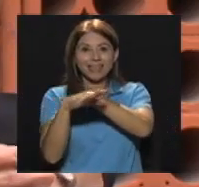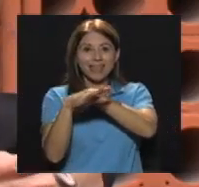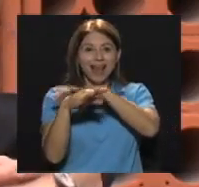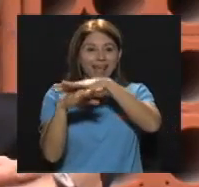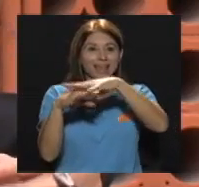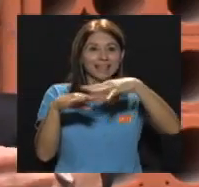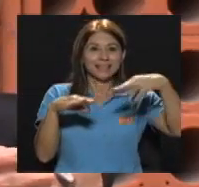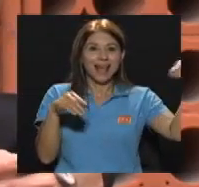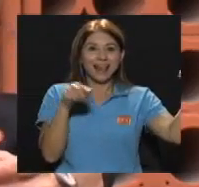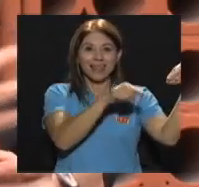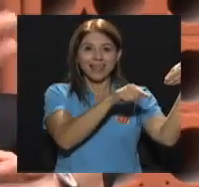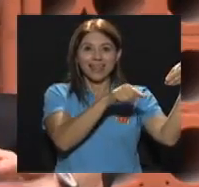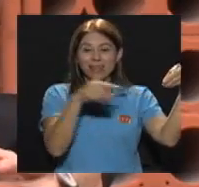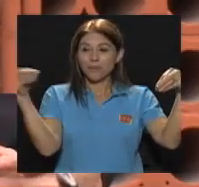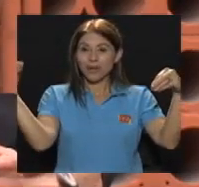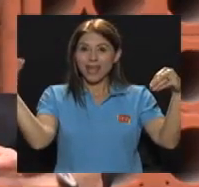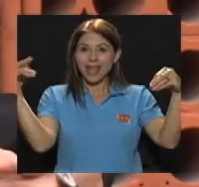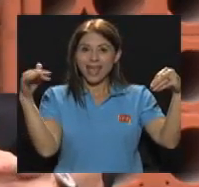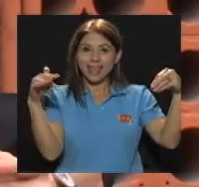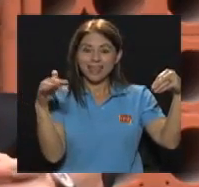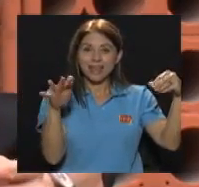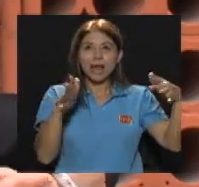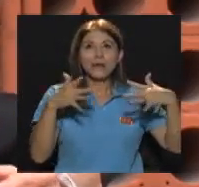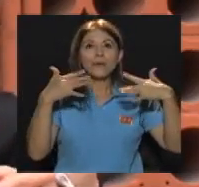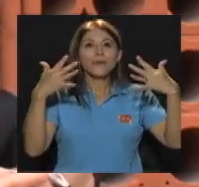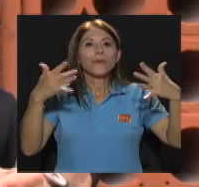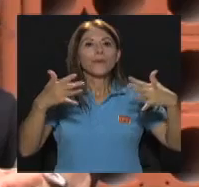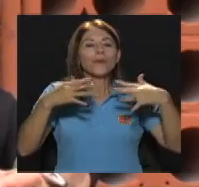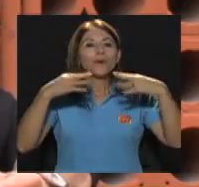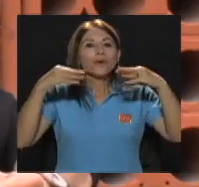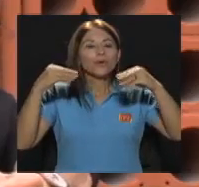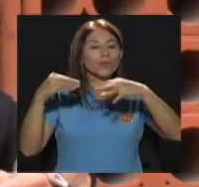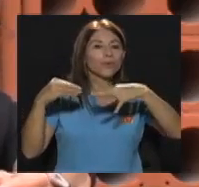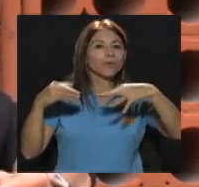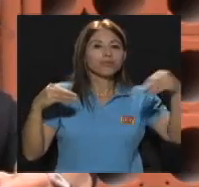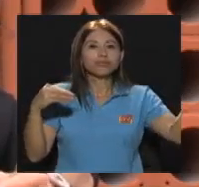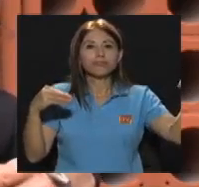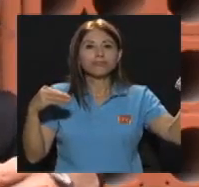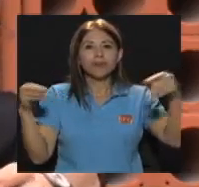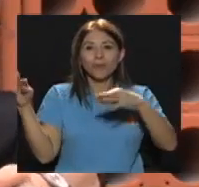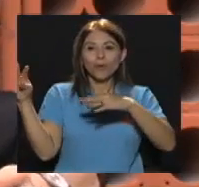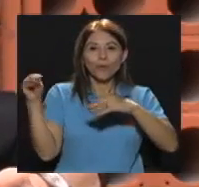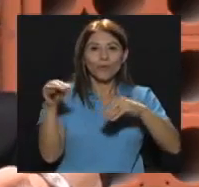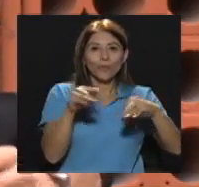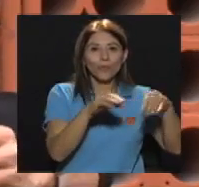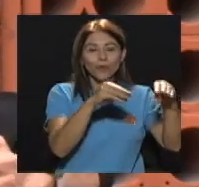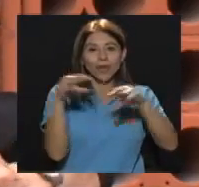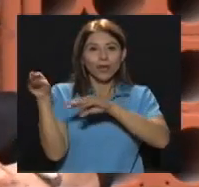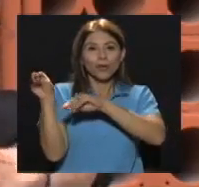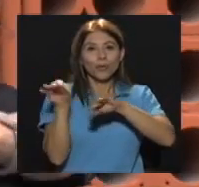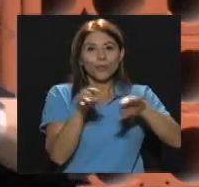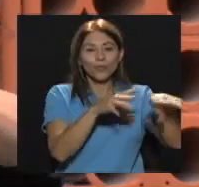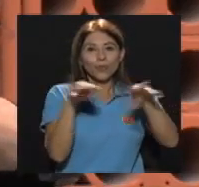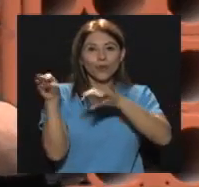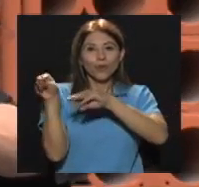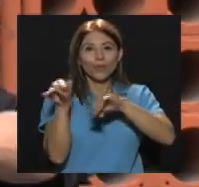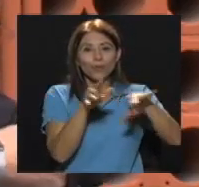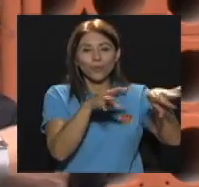esa habitación, limpie el aire viciado y se vaya para afuera. Eso es una opción. La otra es